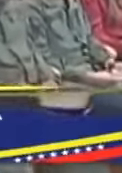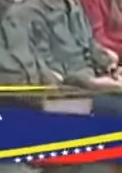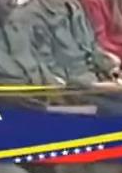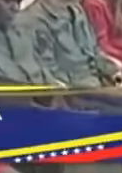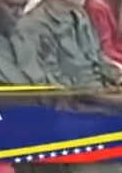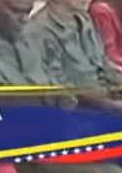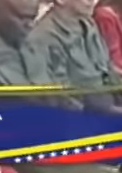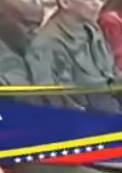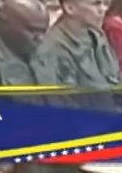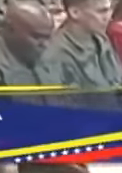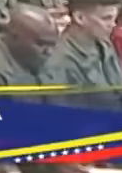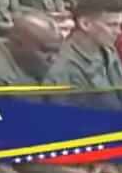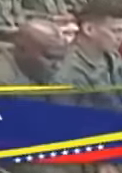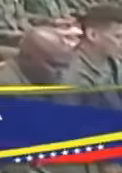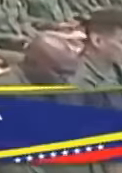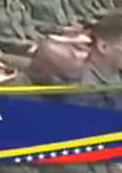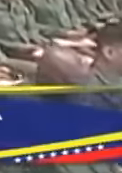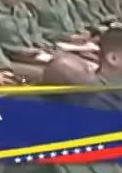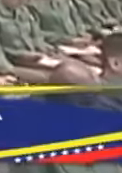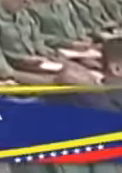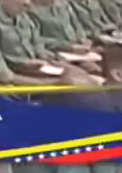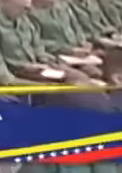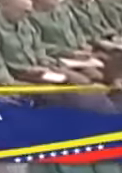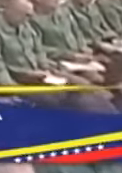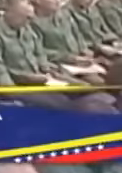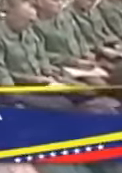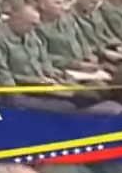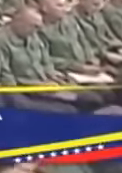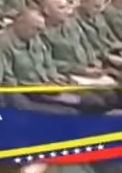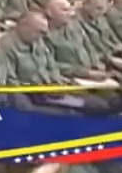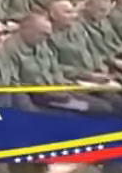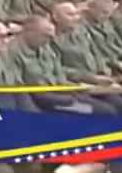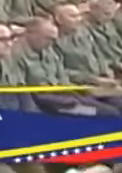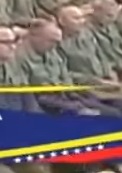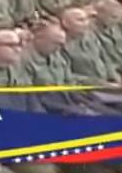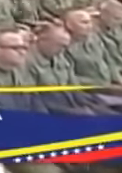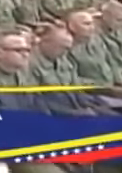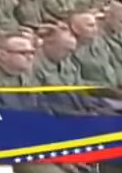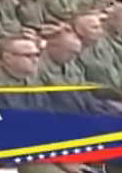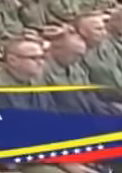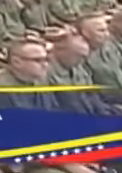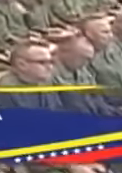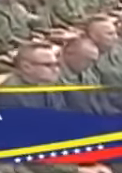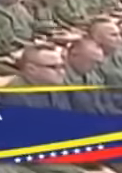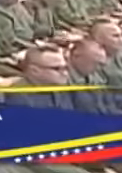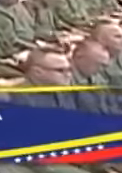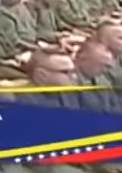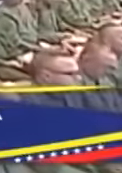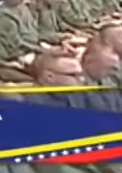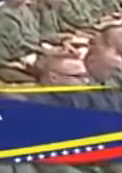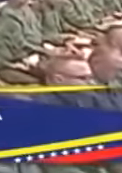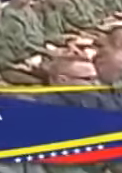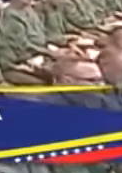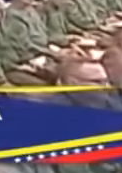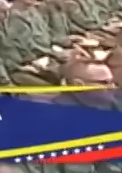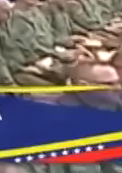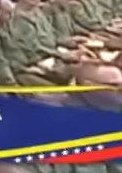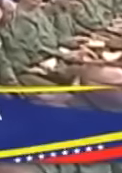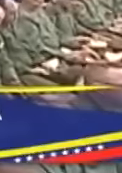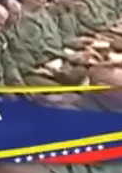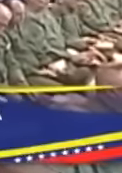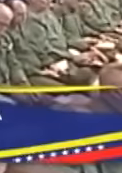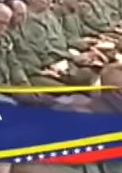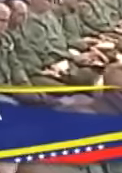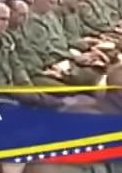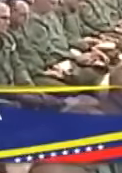Venezuela de las negociaciones. Fueron los americanos los que sacaron a Venezuela de las negociaciones, no los británicos, increíblemente. Y luego se reunieron aparte